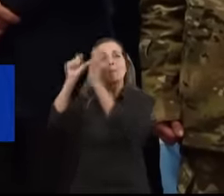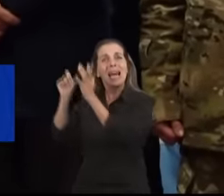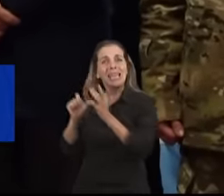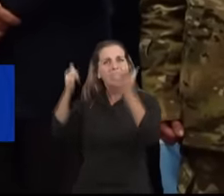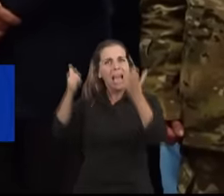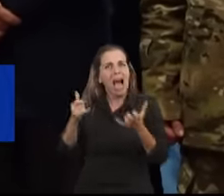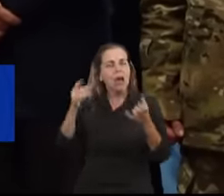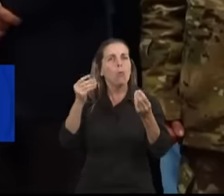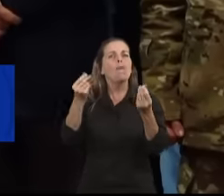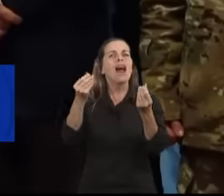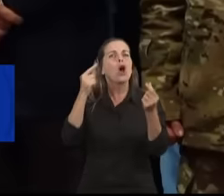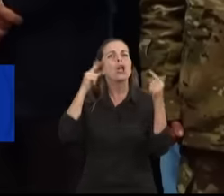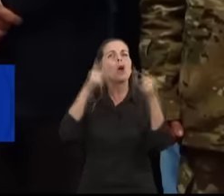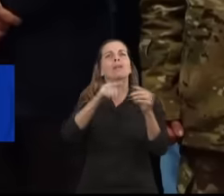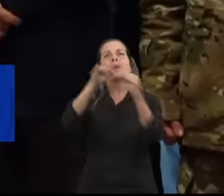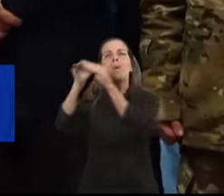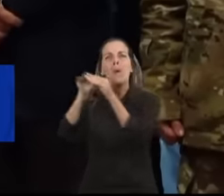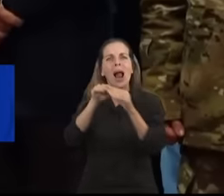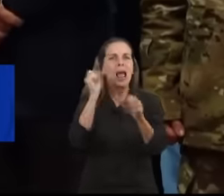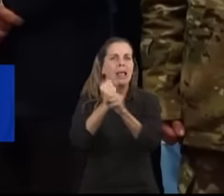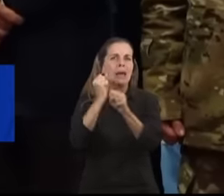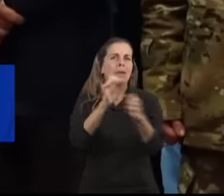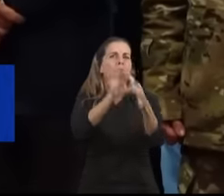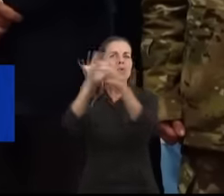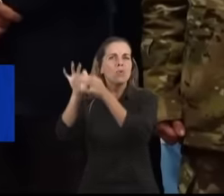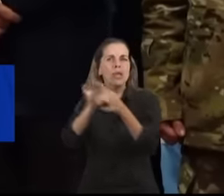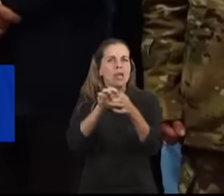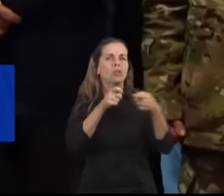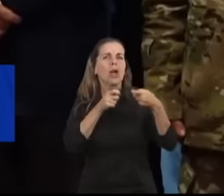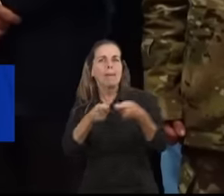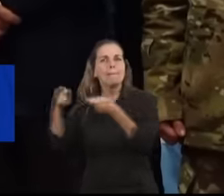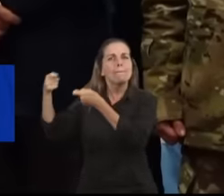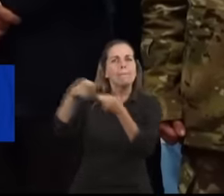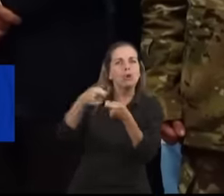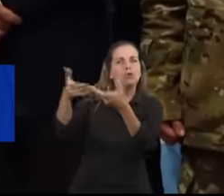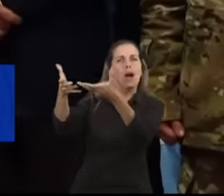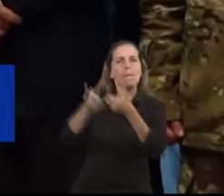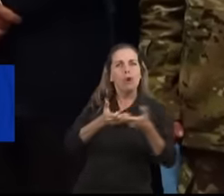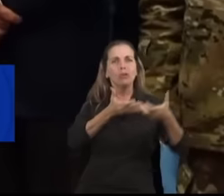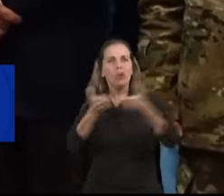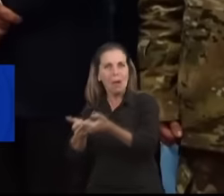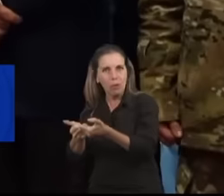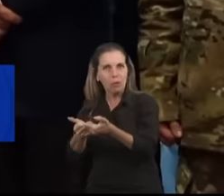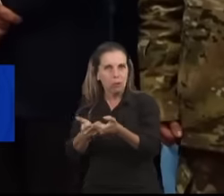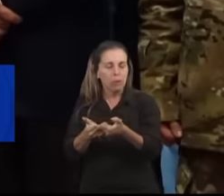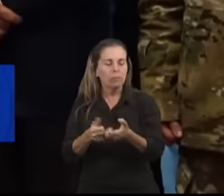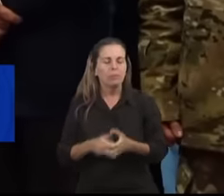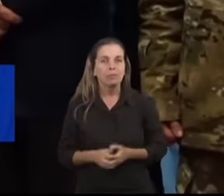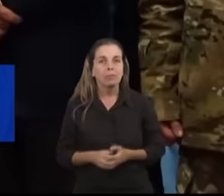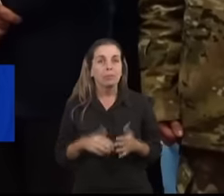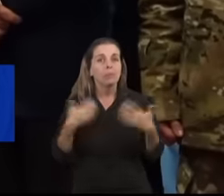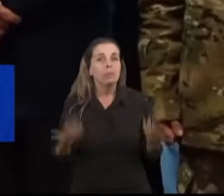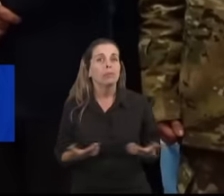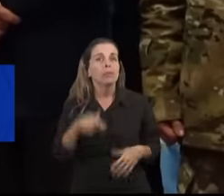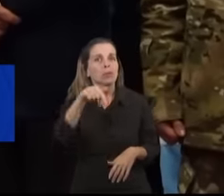trabajemos juntos, asistiéndonos y apoyándonos, frente a los avances de quienes pretenden limitar nuestras libertades. Por eso